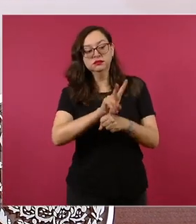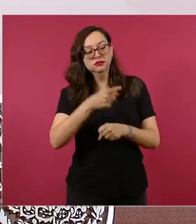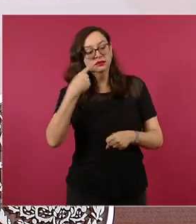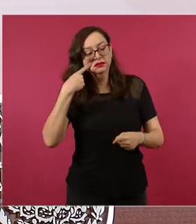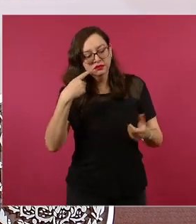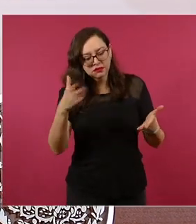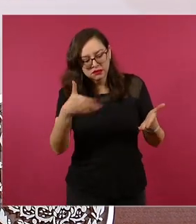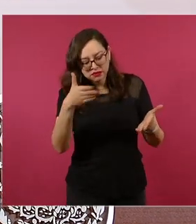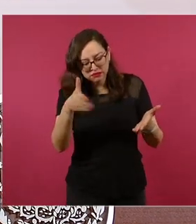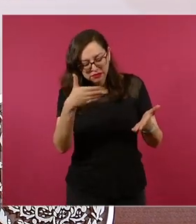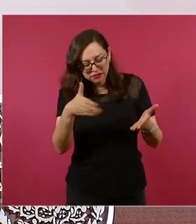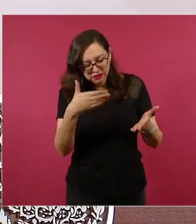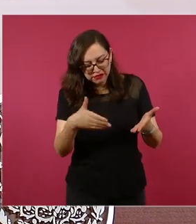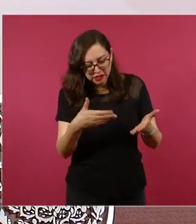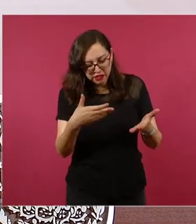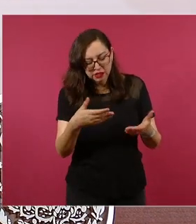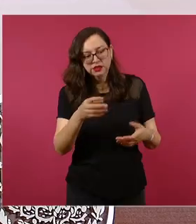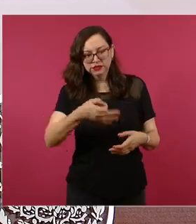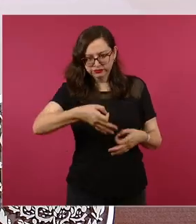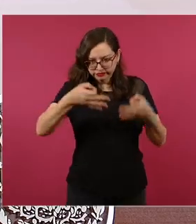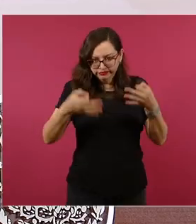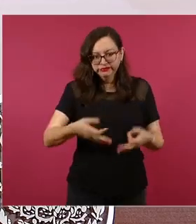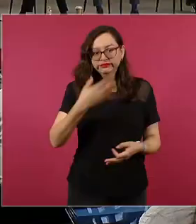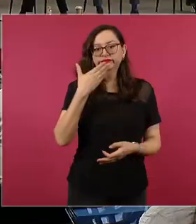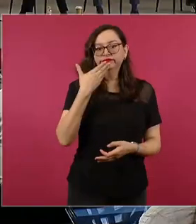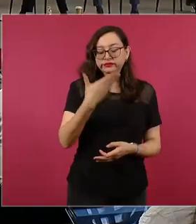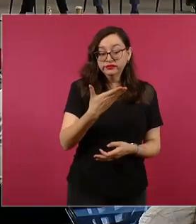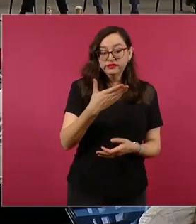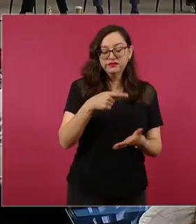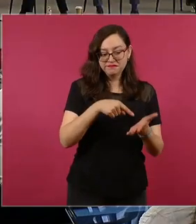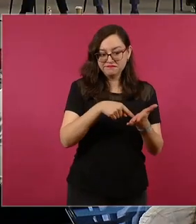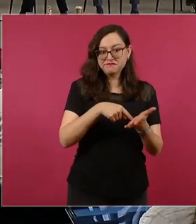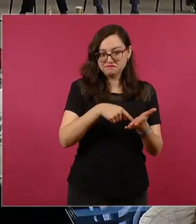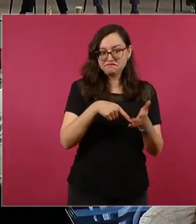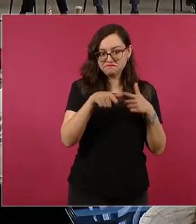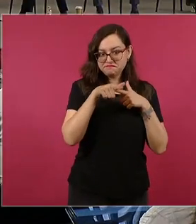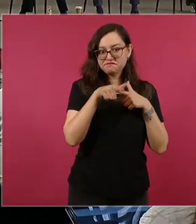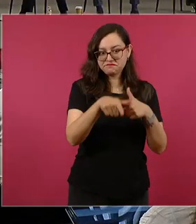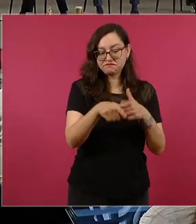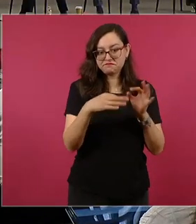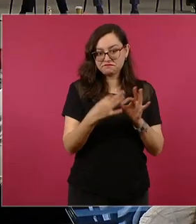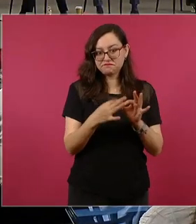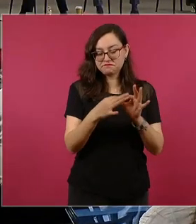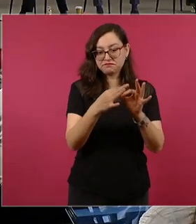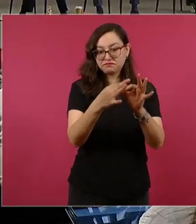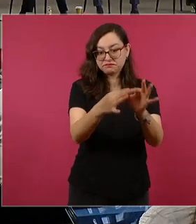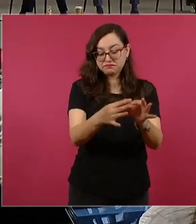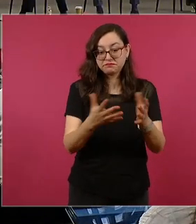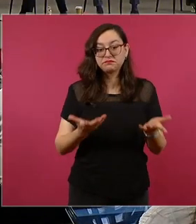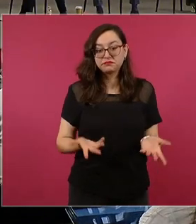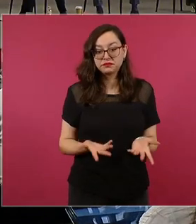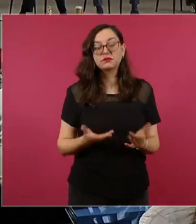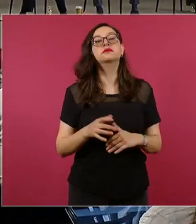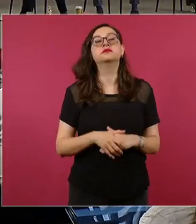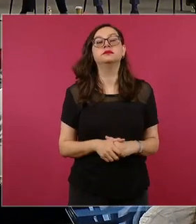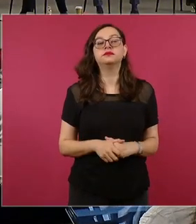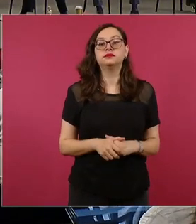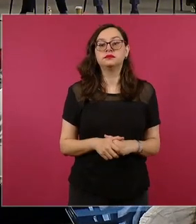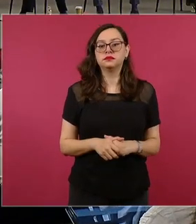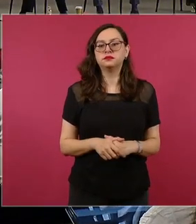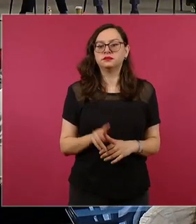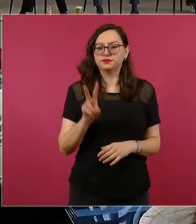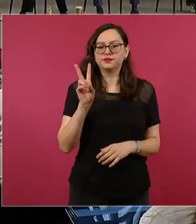seguimiento para saber más adelante qué otra acción pudiera ser necesaria. Y la verdad que hay un